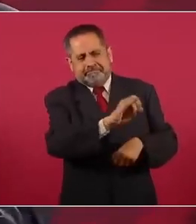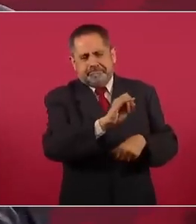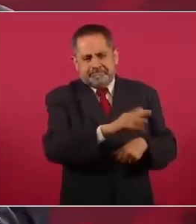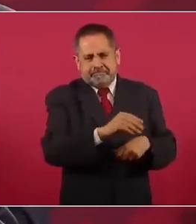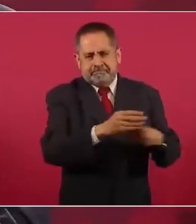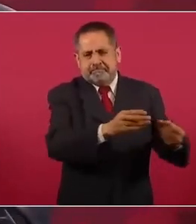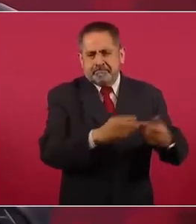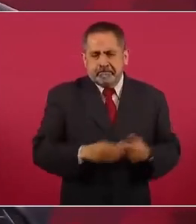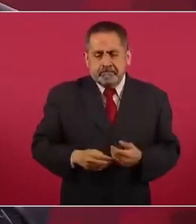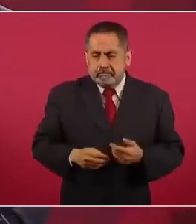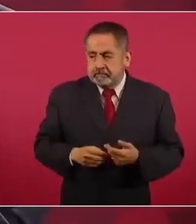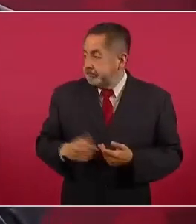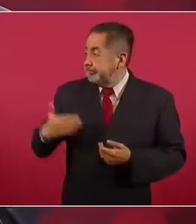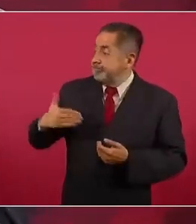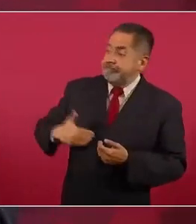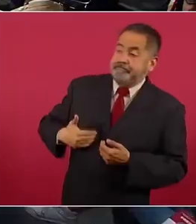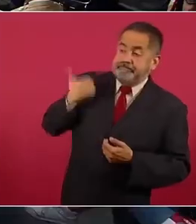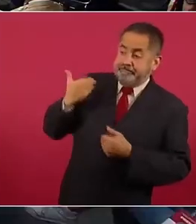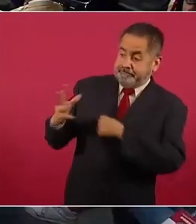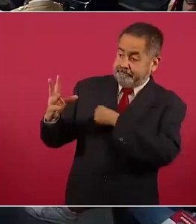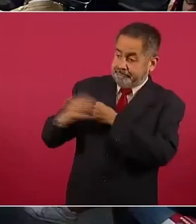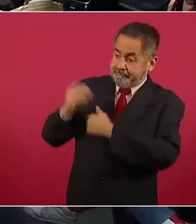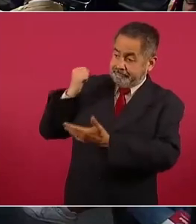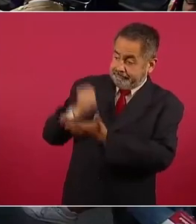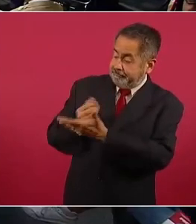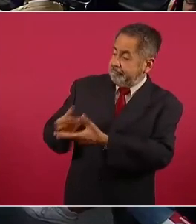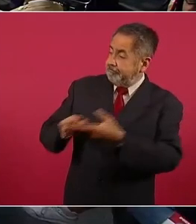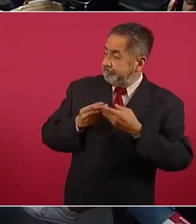poner plantas cerveceras,